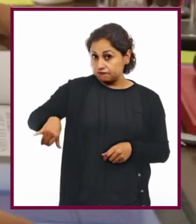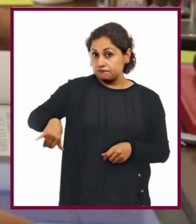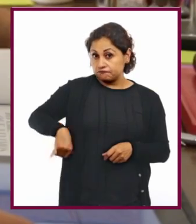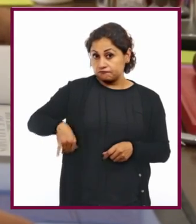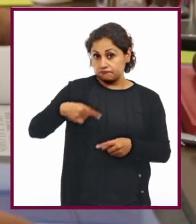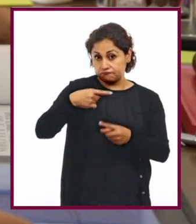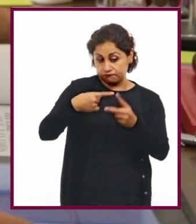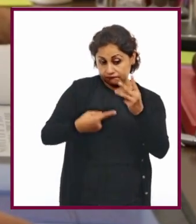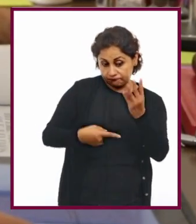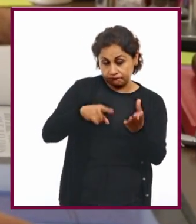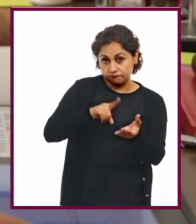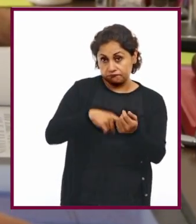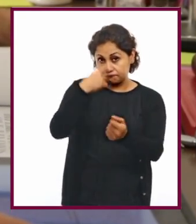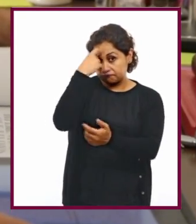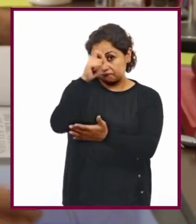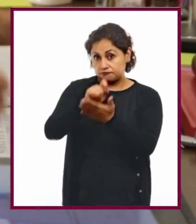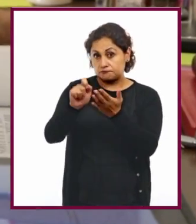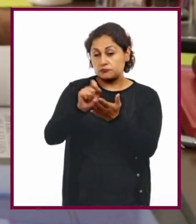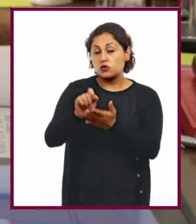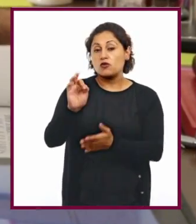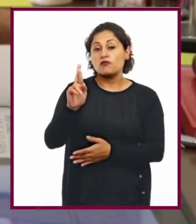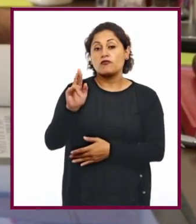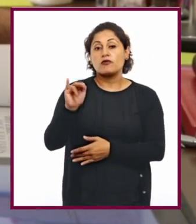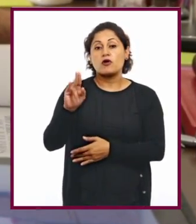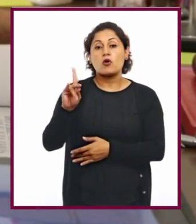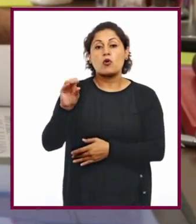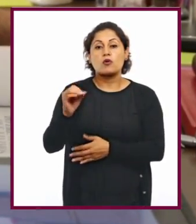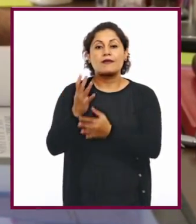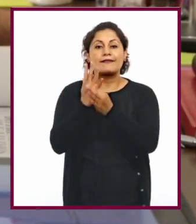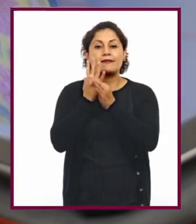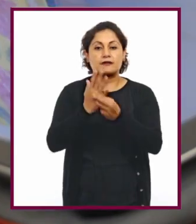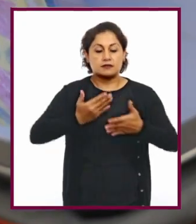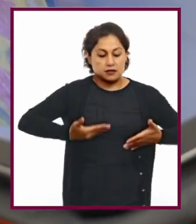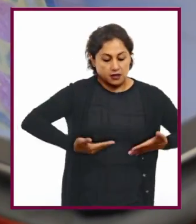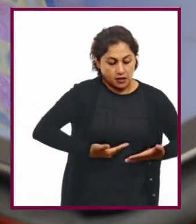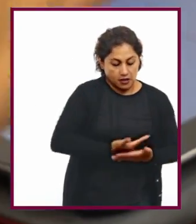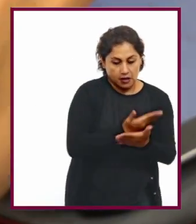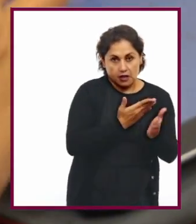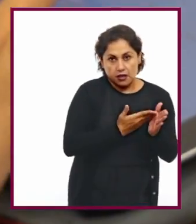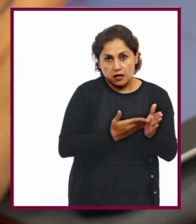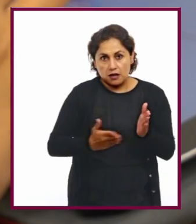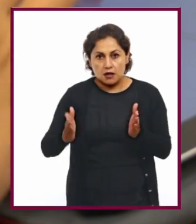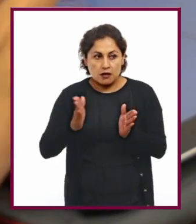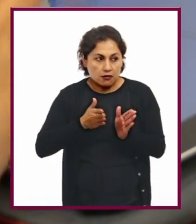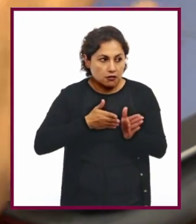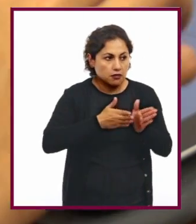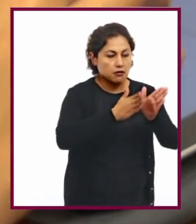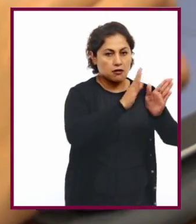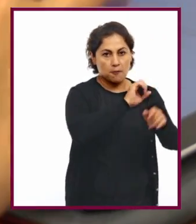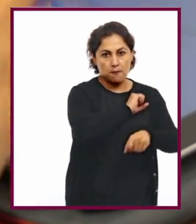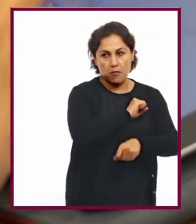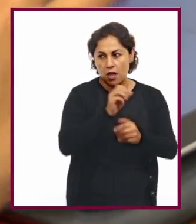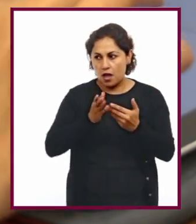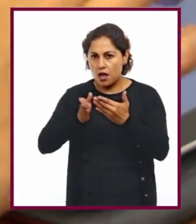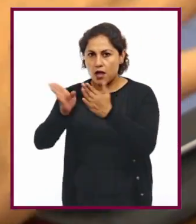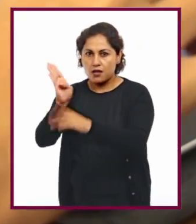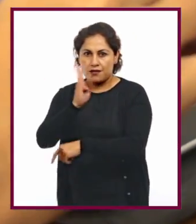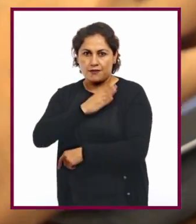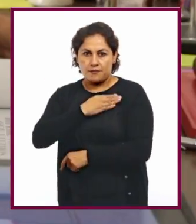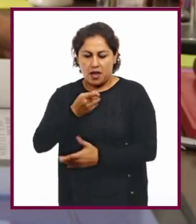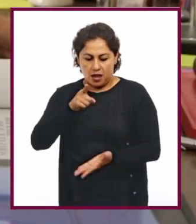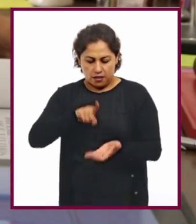Es interesante todo lo que dice Freud sobre nuestra tendencia, desde el nacimiento hacia el bien y hacia el mal, pulsiones